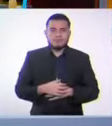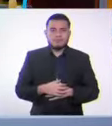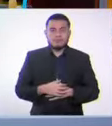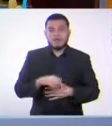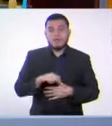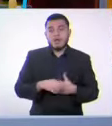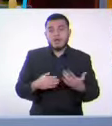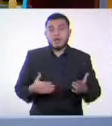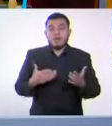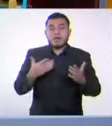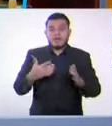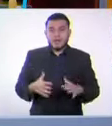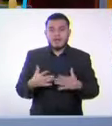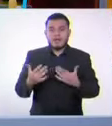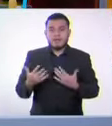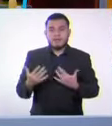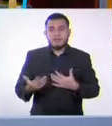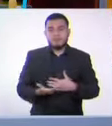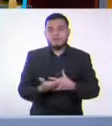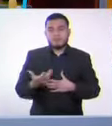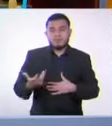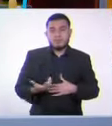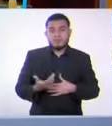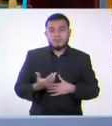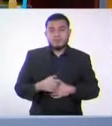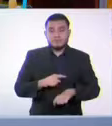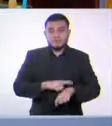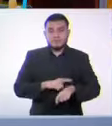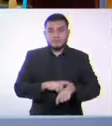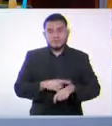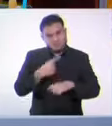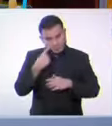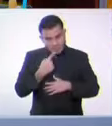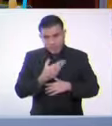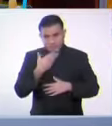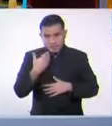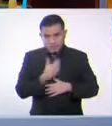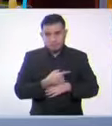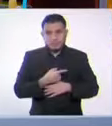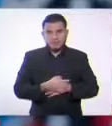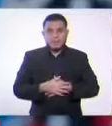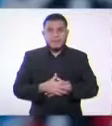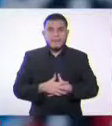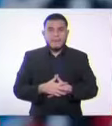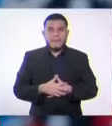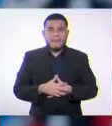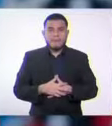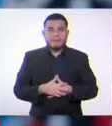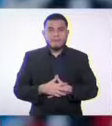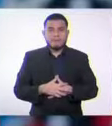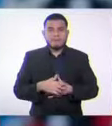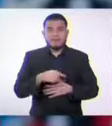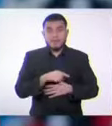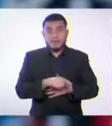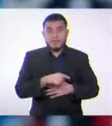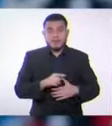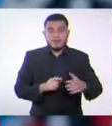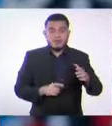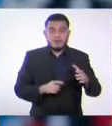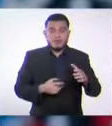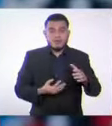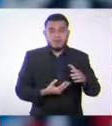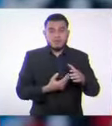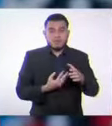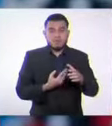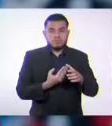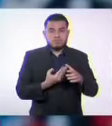Ahora que ya esperamos unos minutos, observen lo que está sucediendo. En el recipiente se